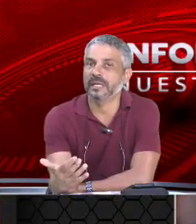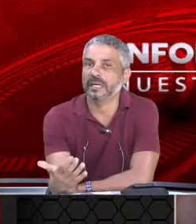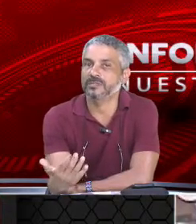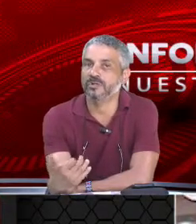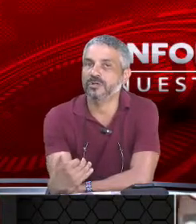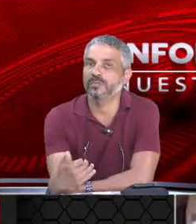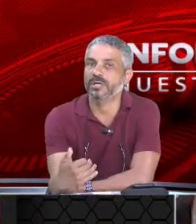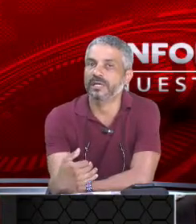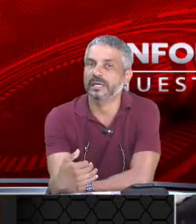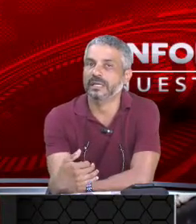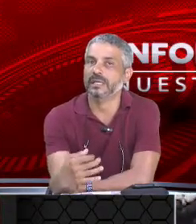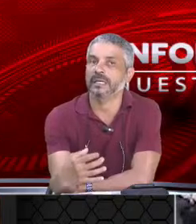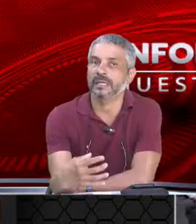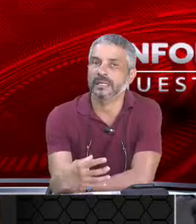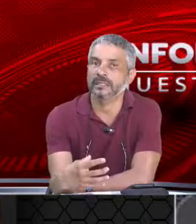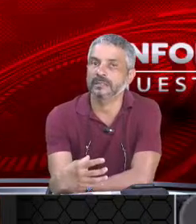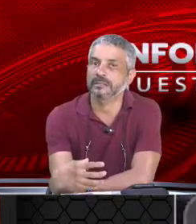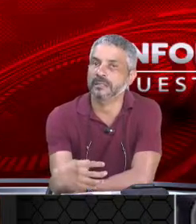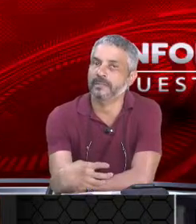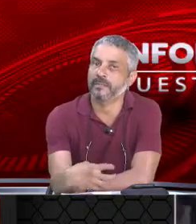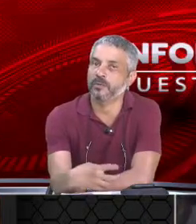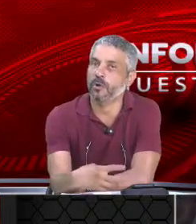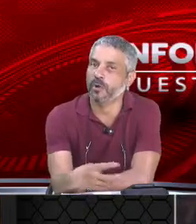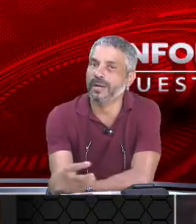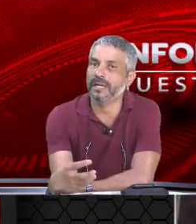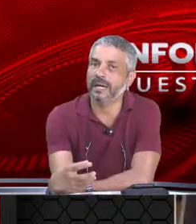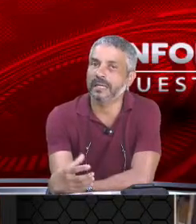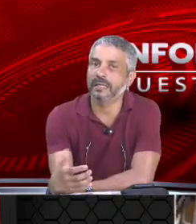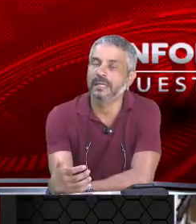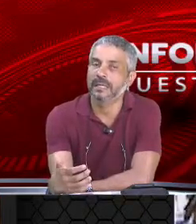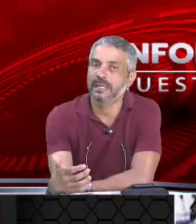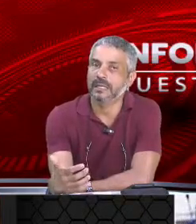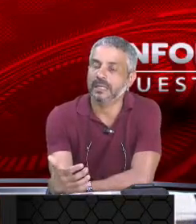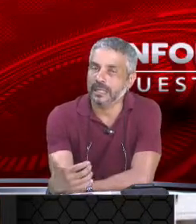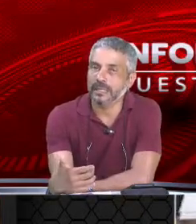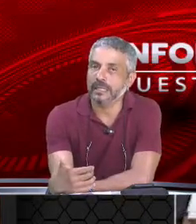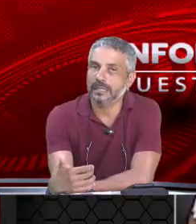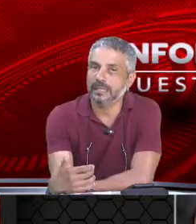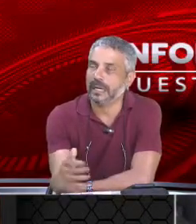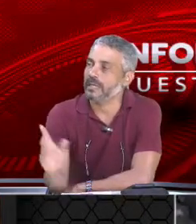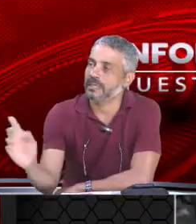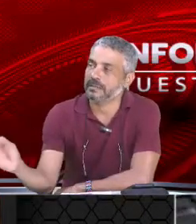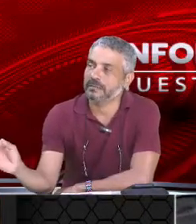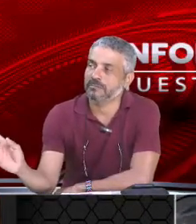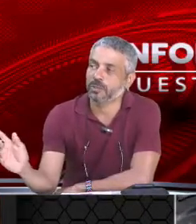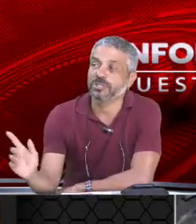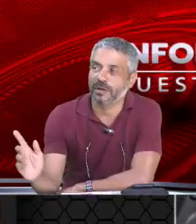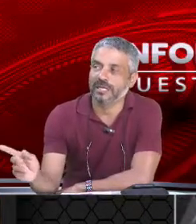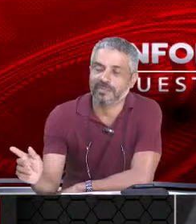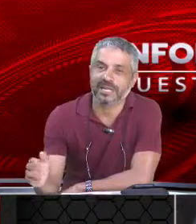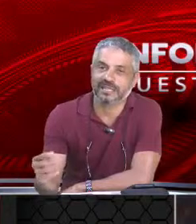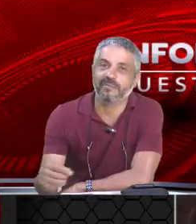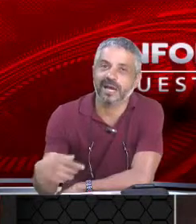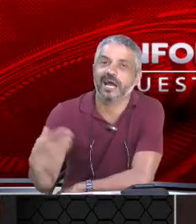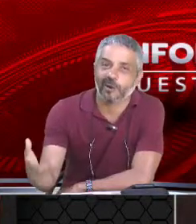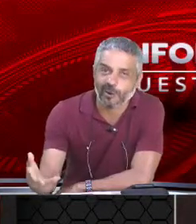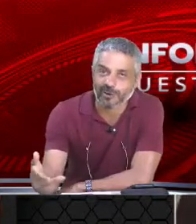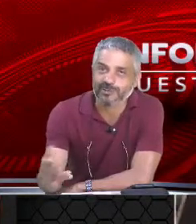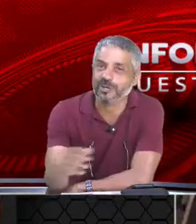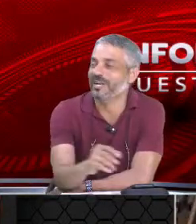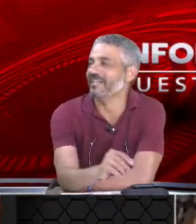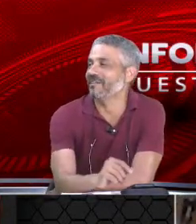pues esto como que se logró manejar y nos lleva también al tema